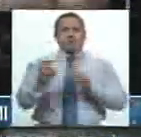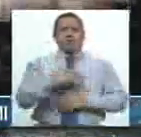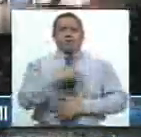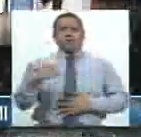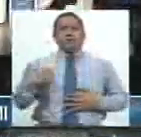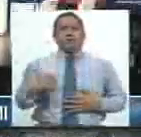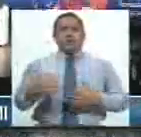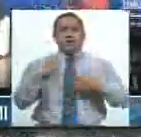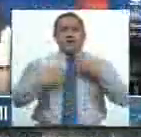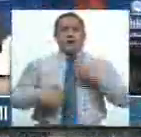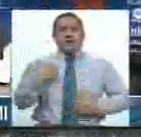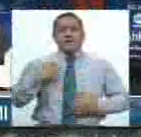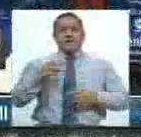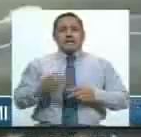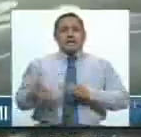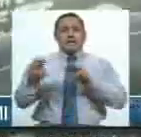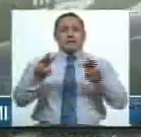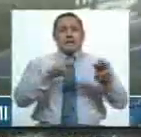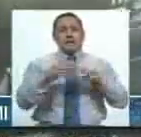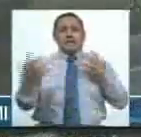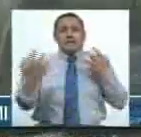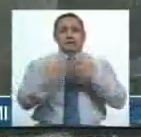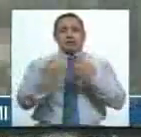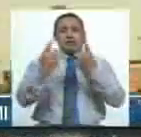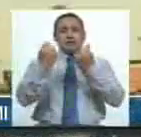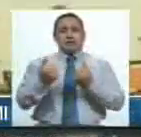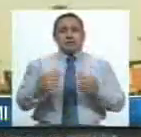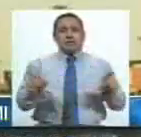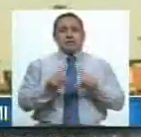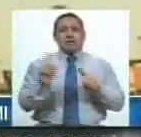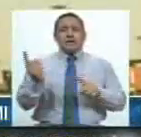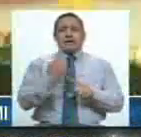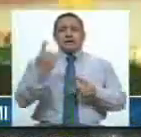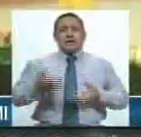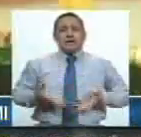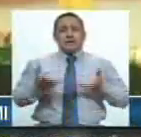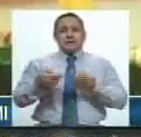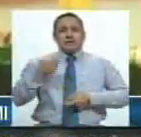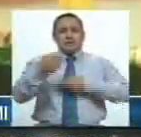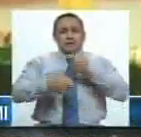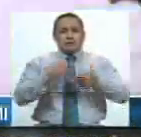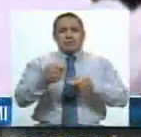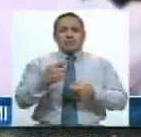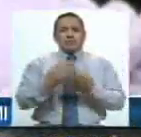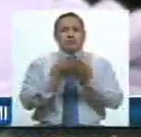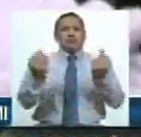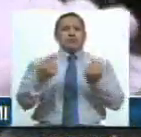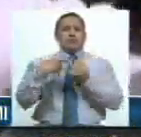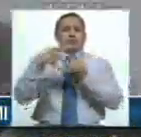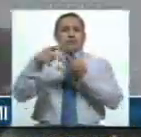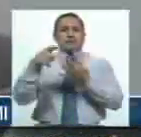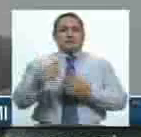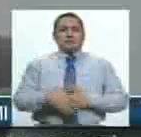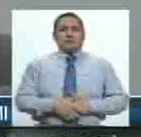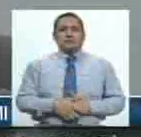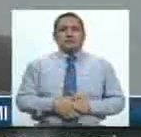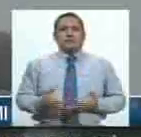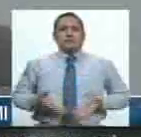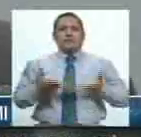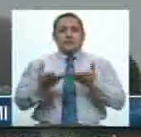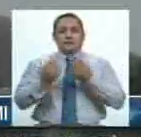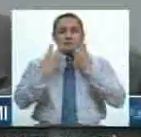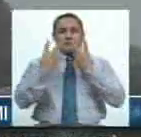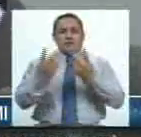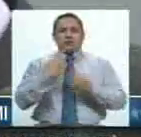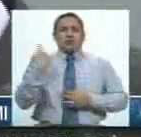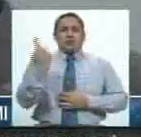la Alianza del Pacífico en materia de integración financiera y en generar vehículos de inversión comunes, entre otros. Ha servido para tomar